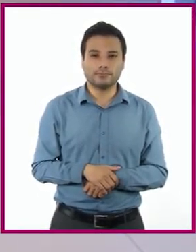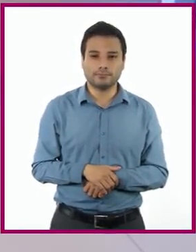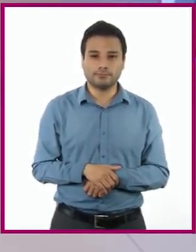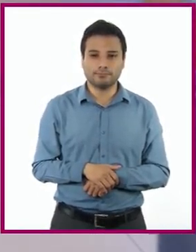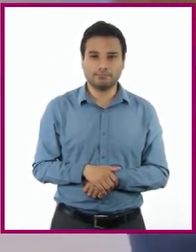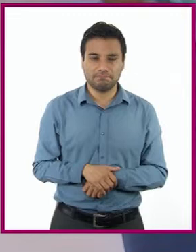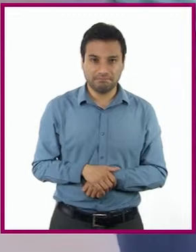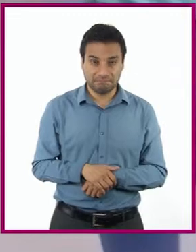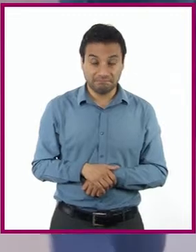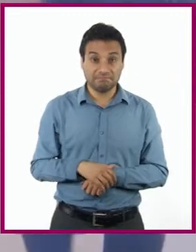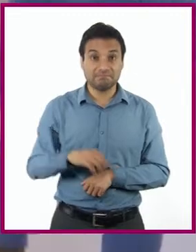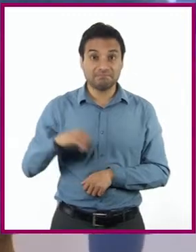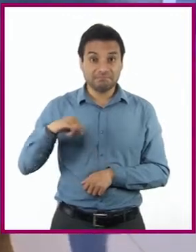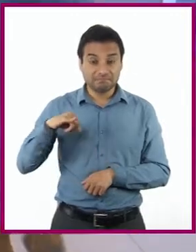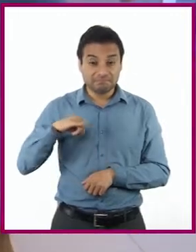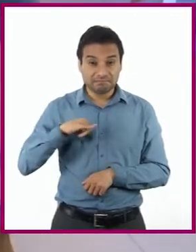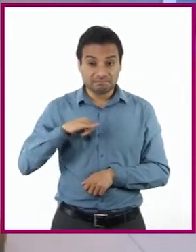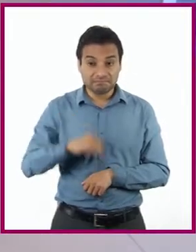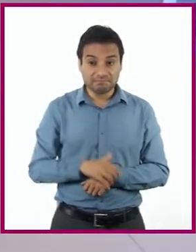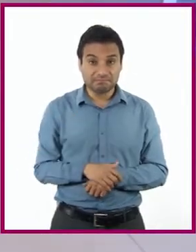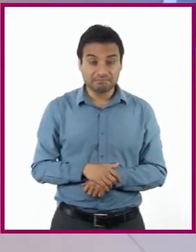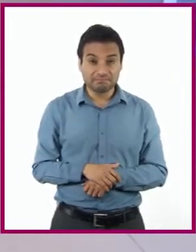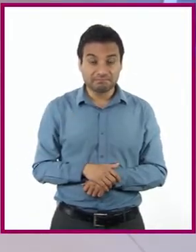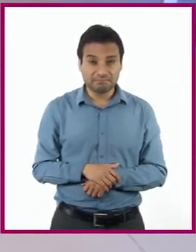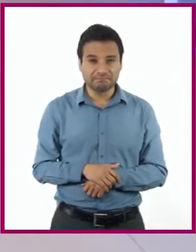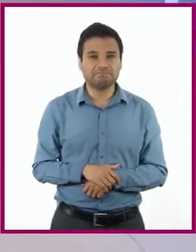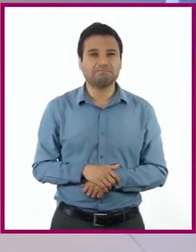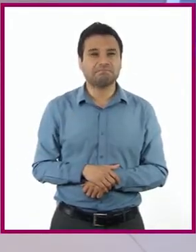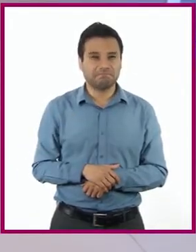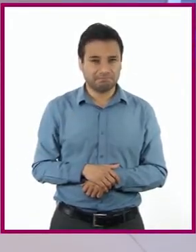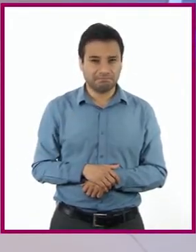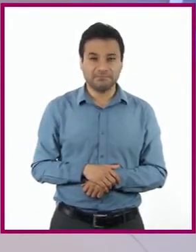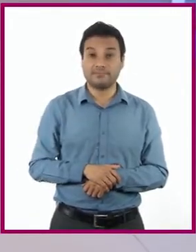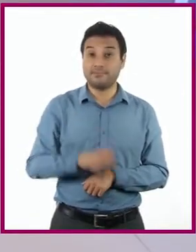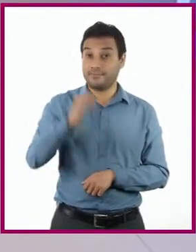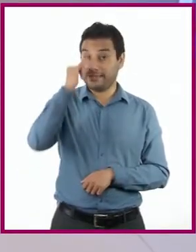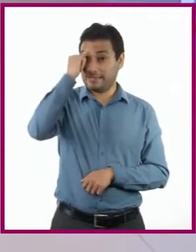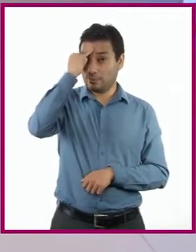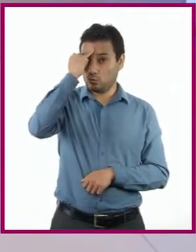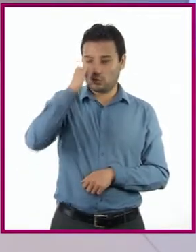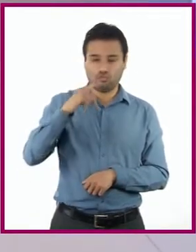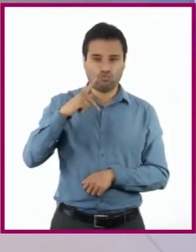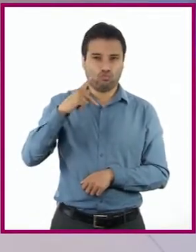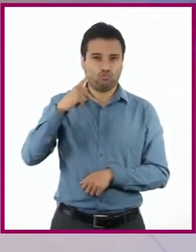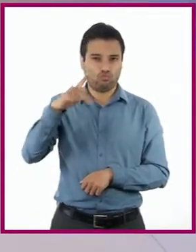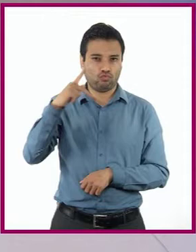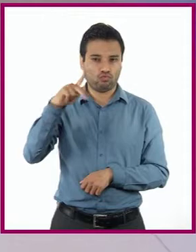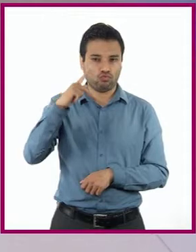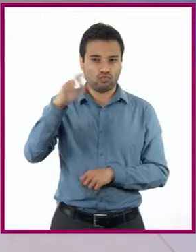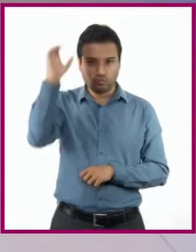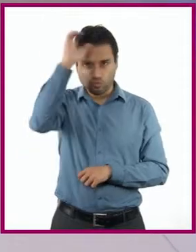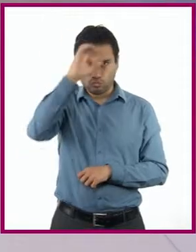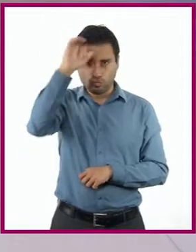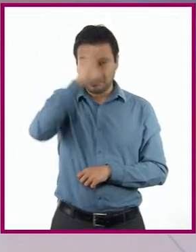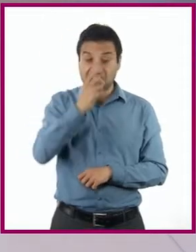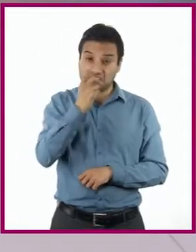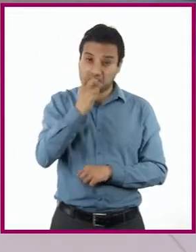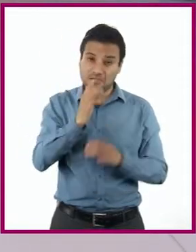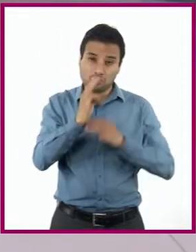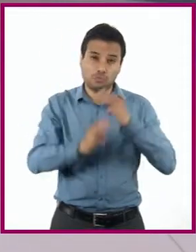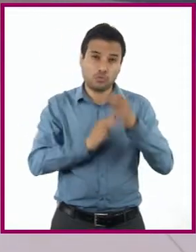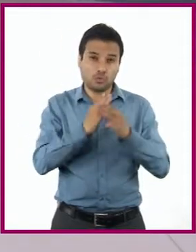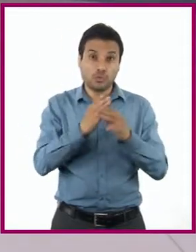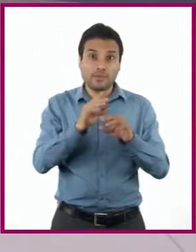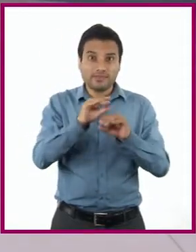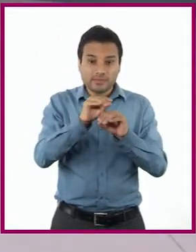Maestra, qué interesante. En la cosmovisión de los hindúes estaba planteada la consideración de que la tierra era plana y